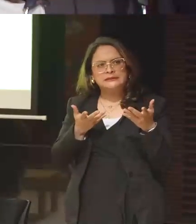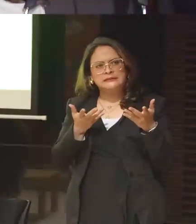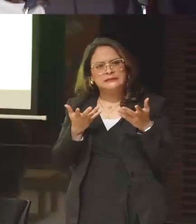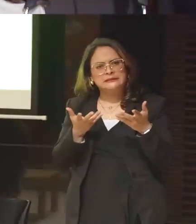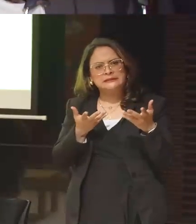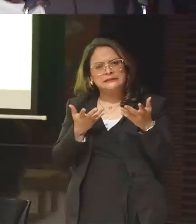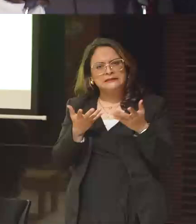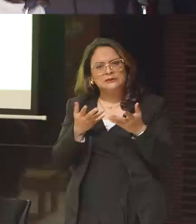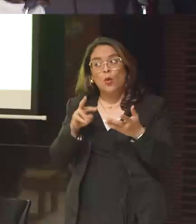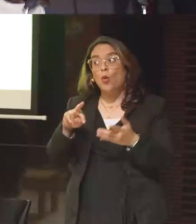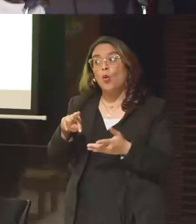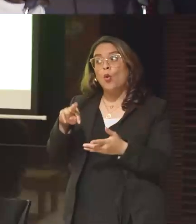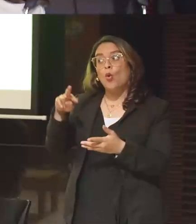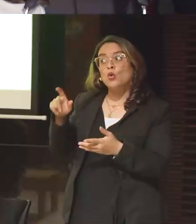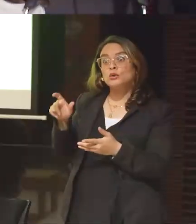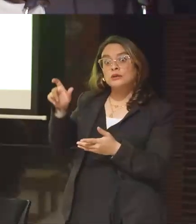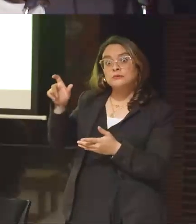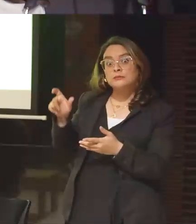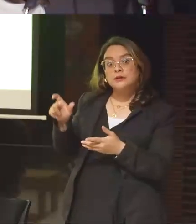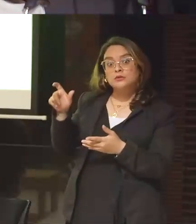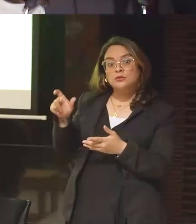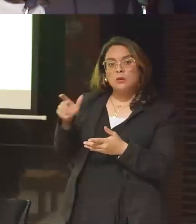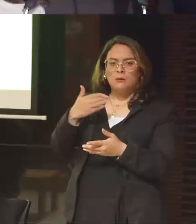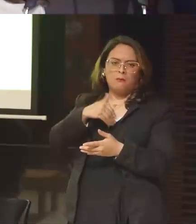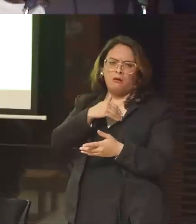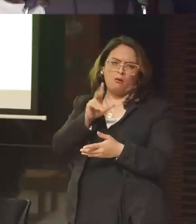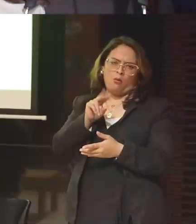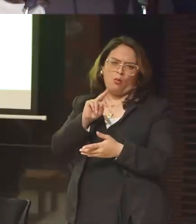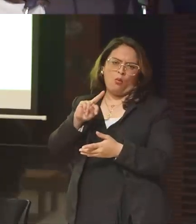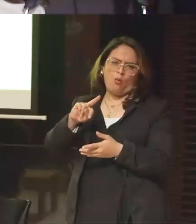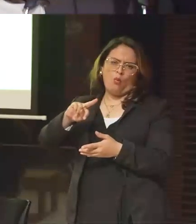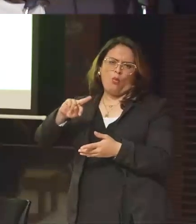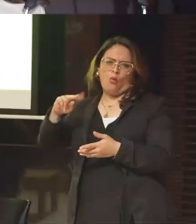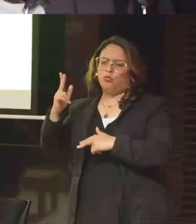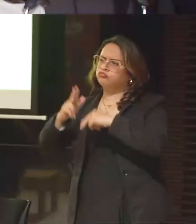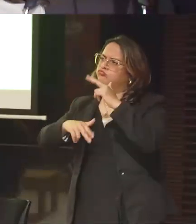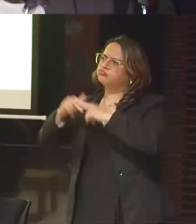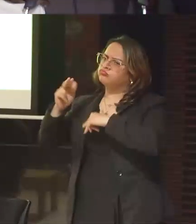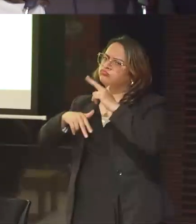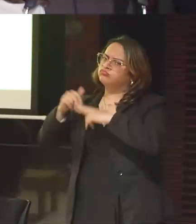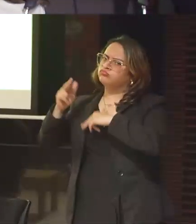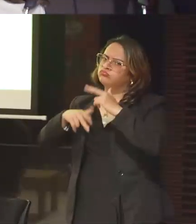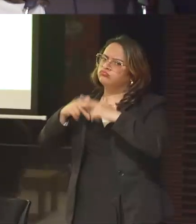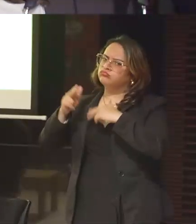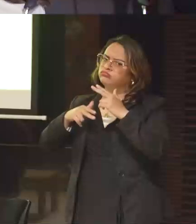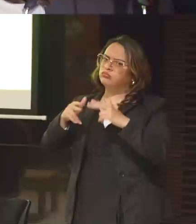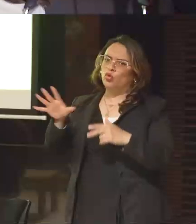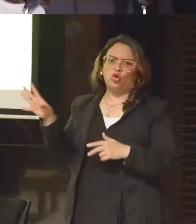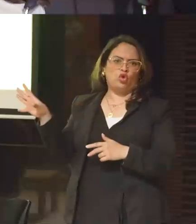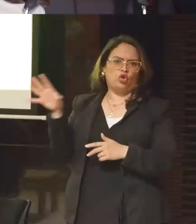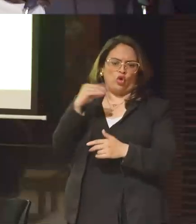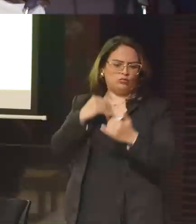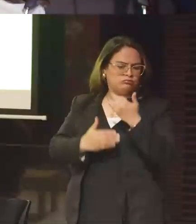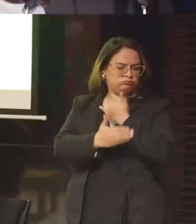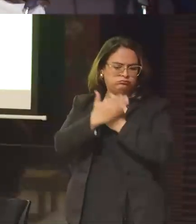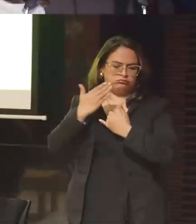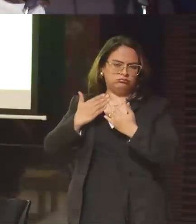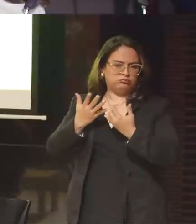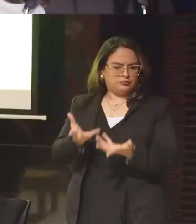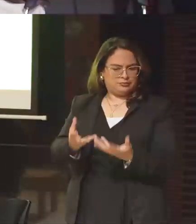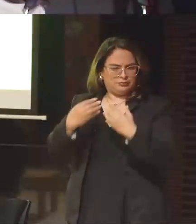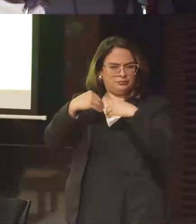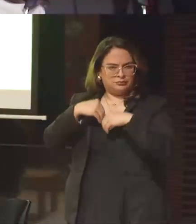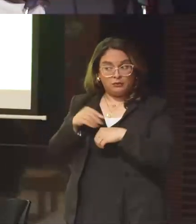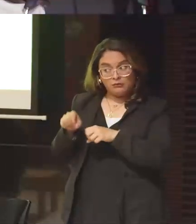hayan otras personas paisas o no que quieran agredir la infraestructura, sea como que les duele a todos, ¿no? Como un sentido de apropiación de que es que si usted me daña